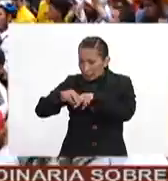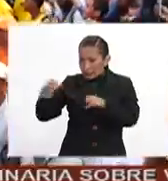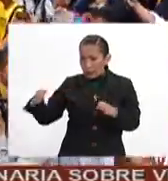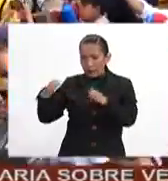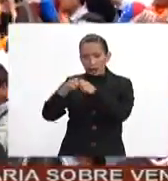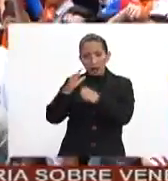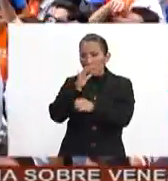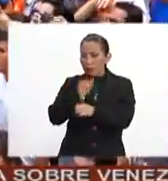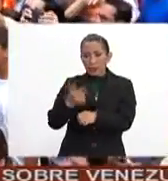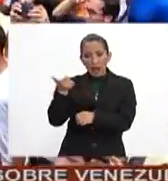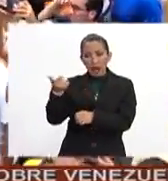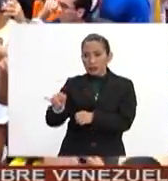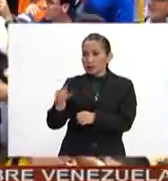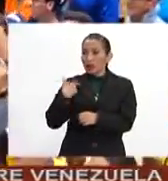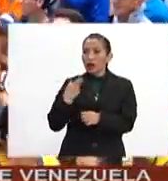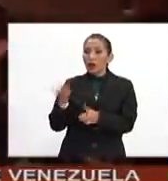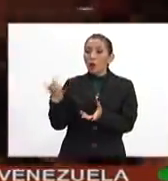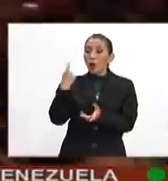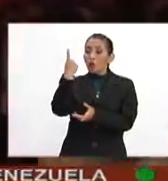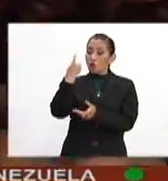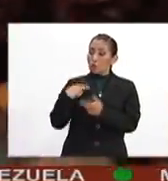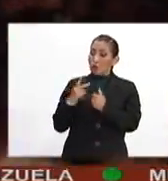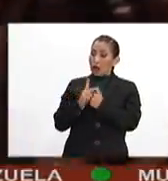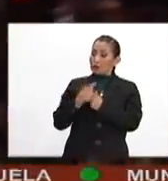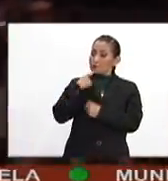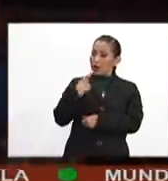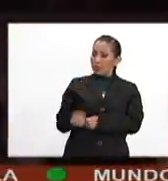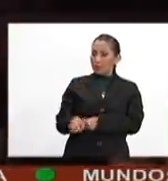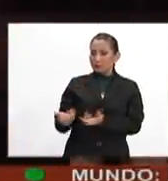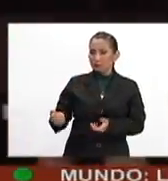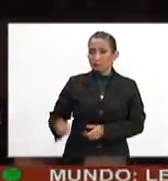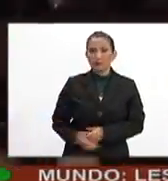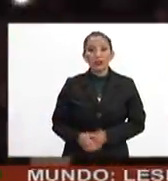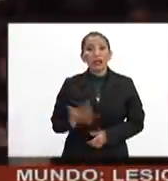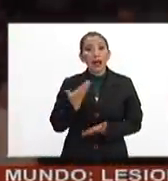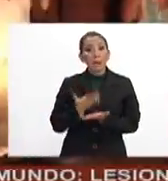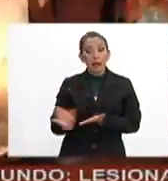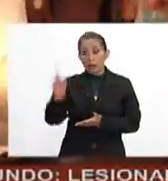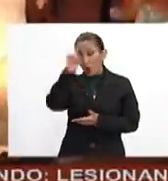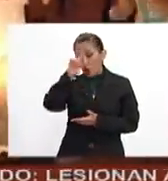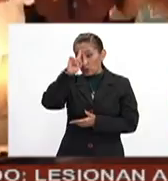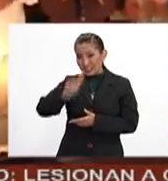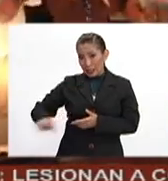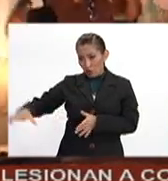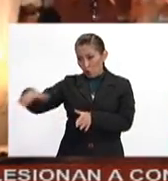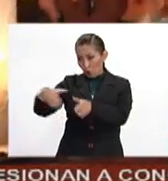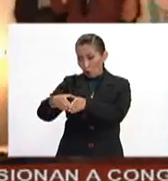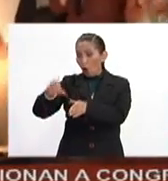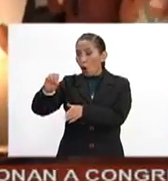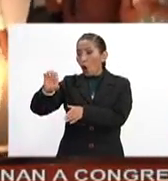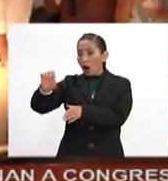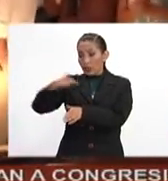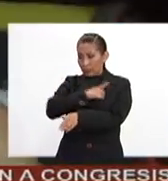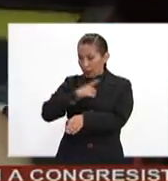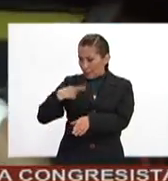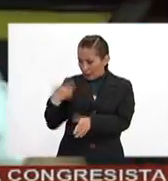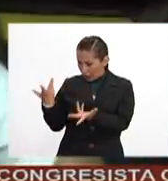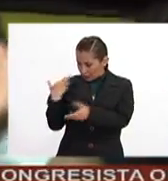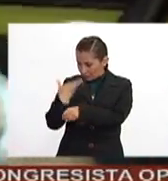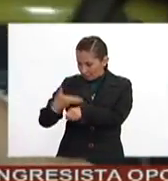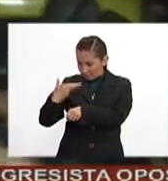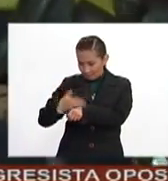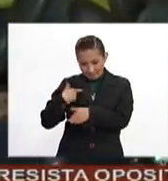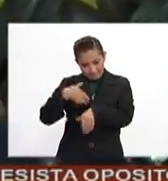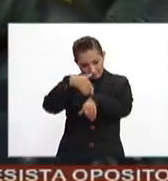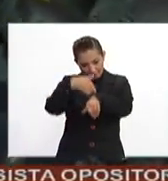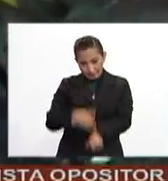urgente no puede ser tomada de manera unilateral y arbitraria. Agregó que el Consejo de la OEA tiene el deber de aplicar y hacer